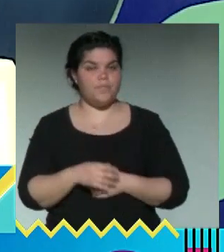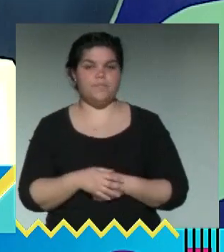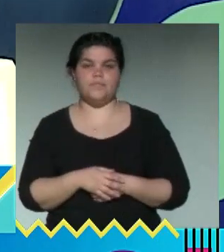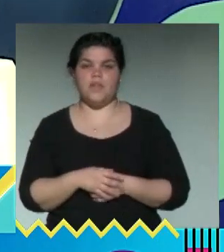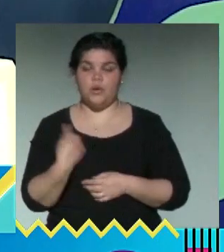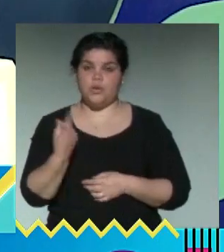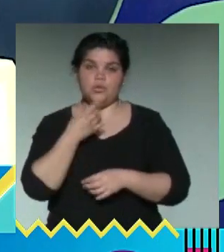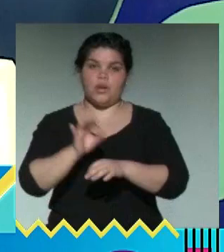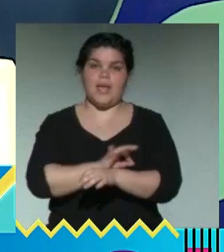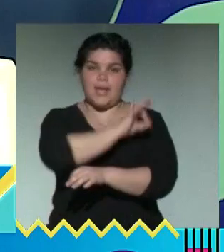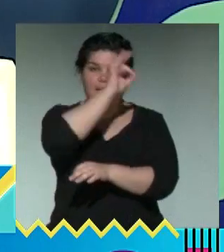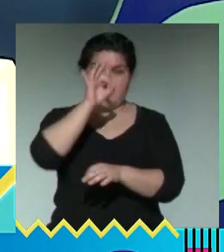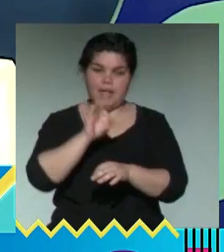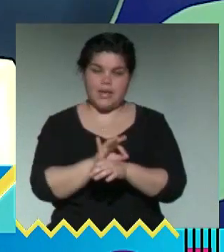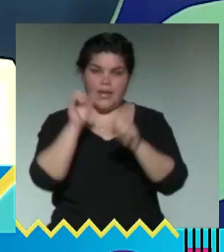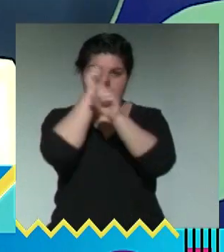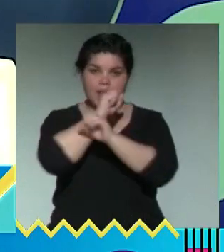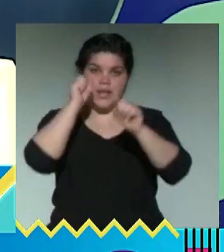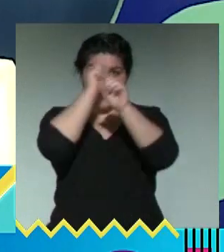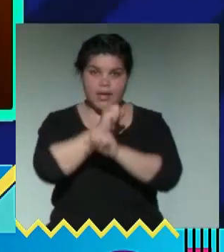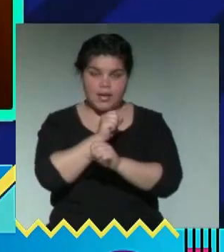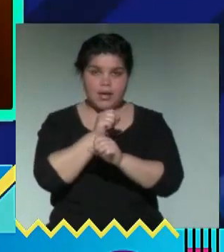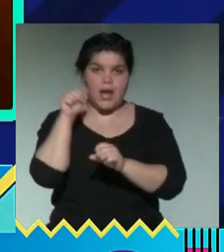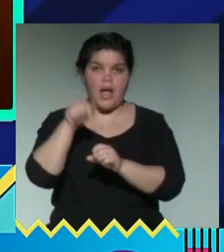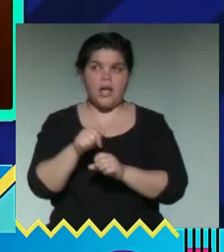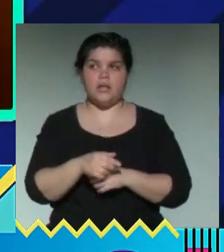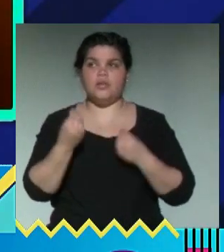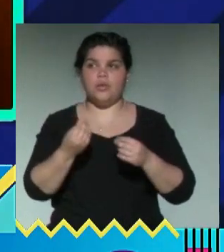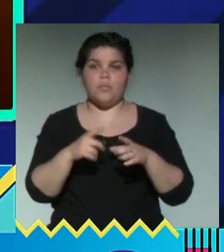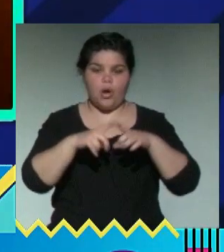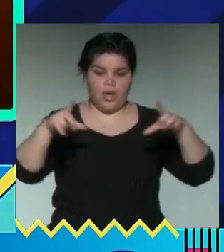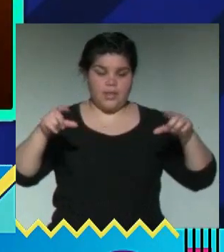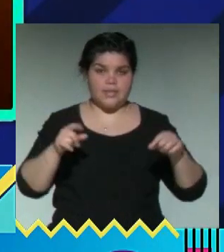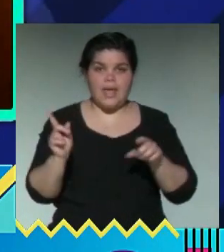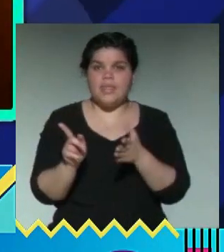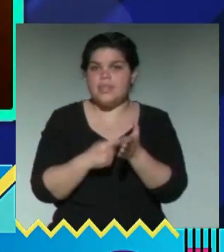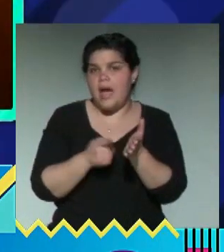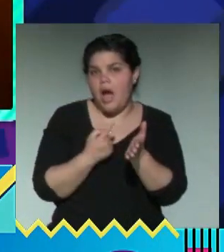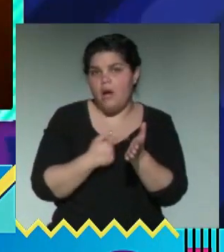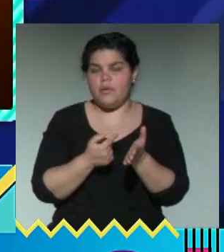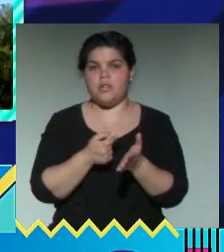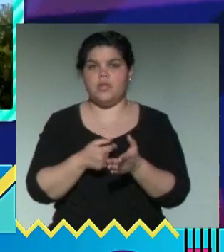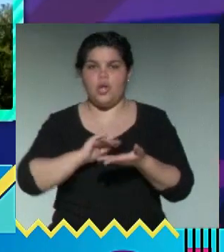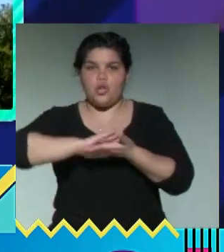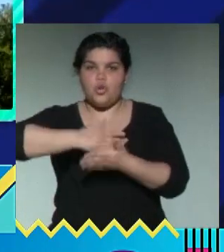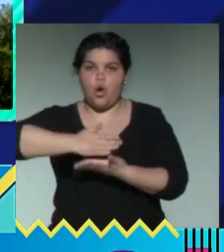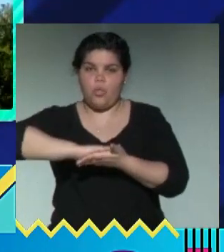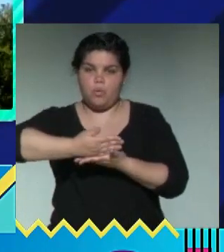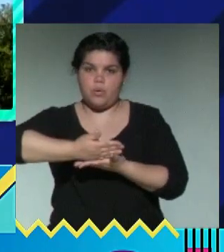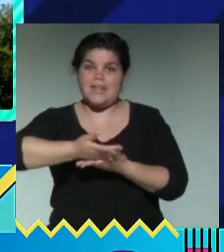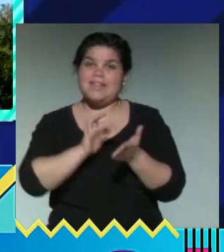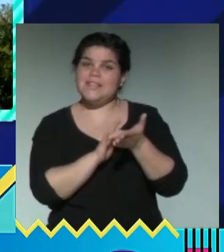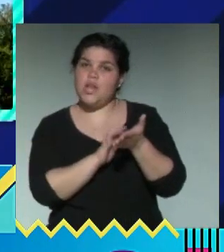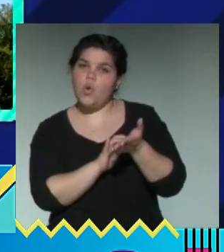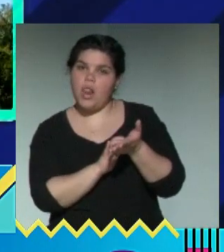y en arquitectura es la electricidad para cargar nuestros equipos. Tablet, notebook, celulares, que estamos mucho tiempo dentro de la universidad,